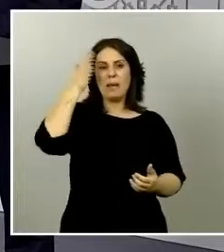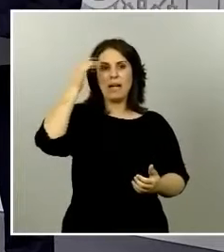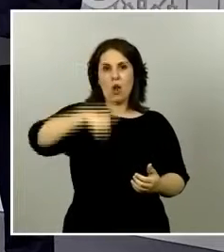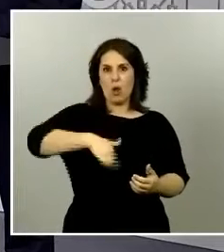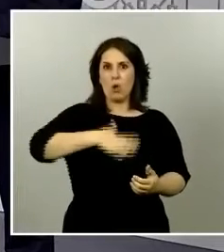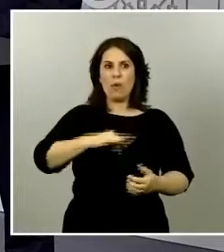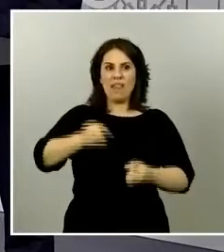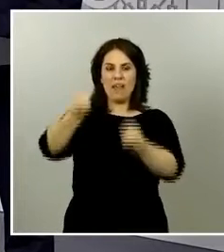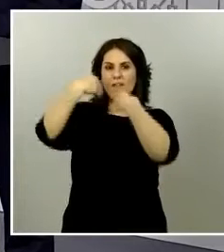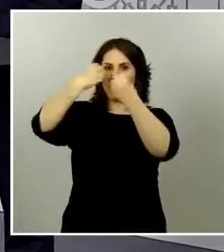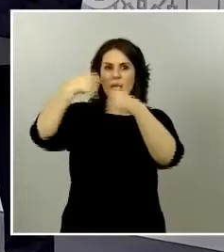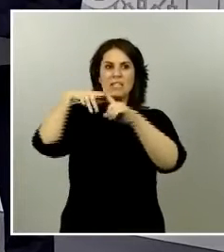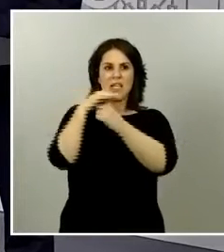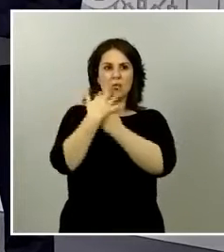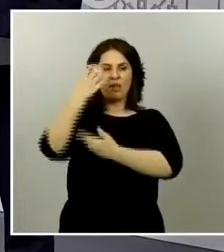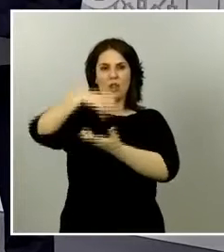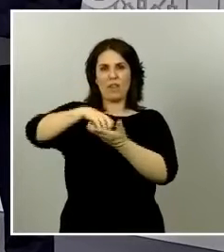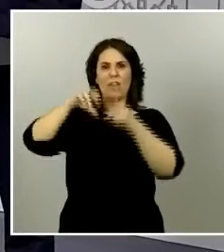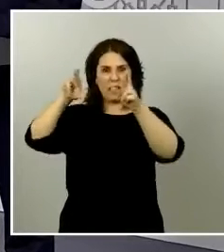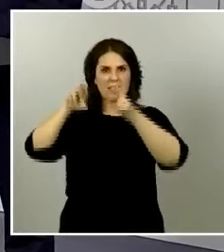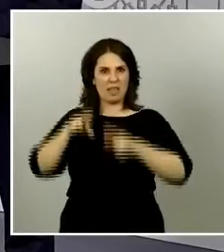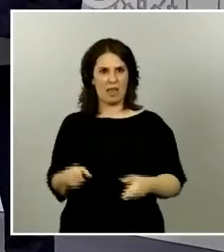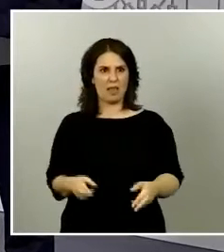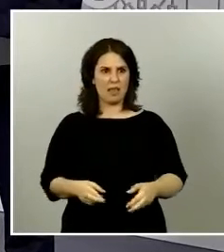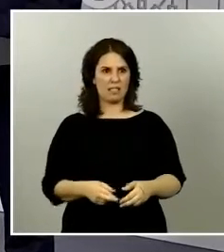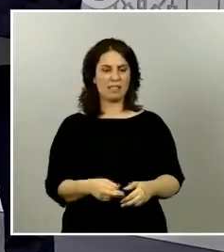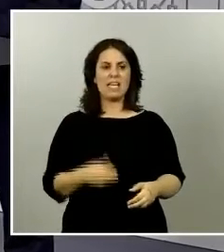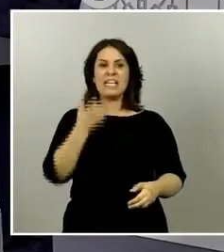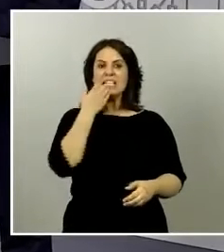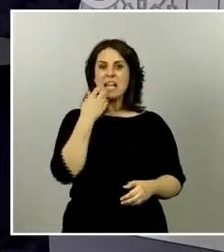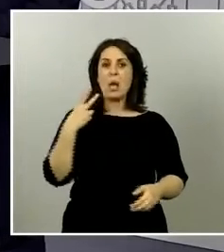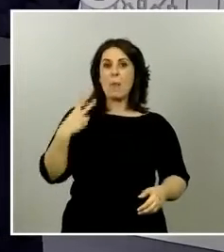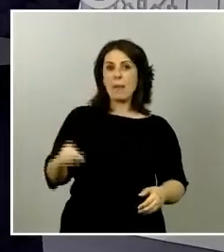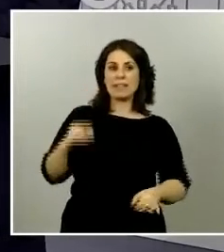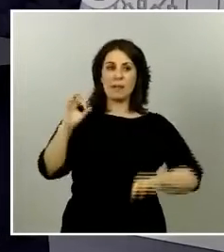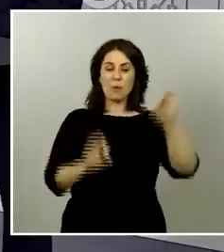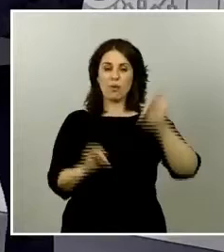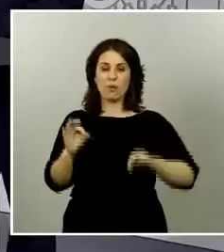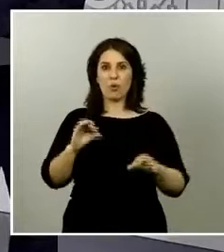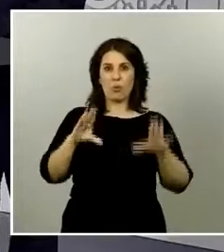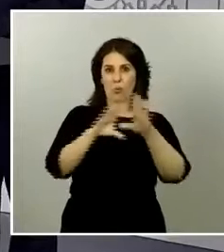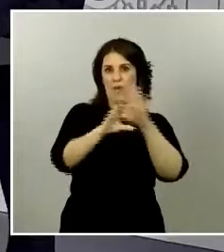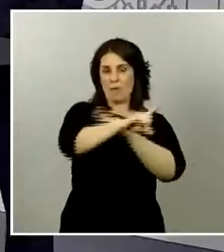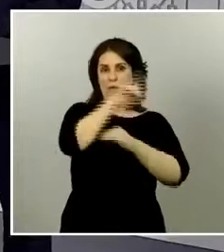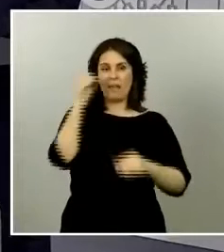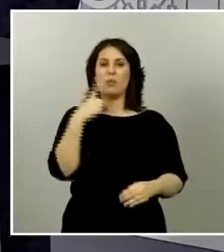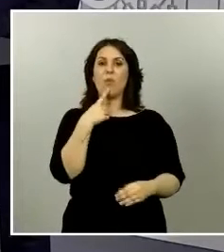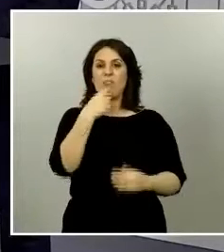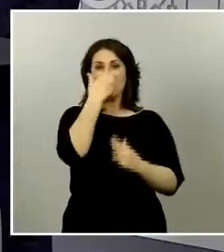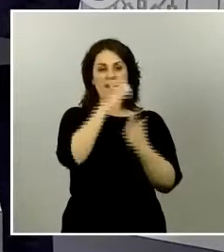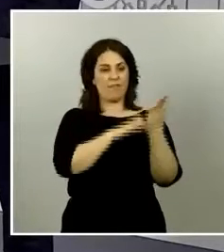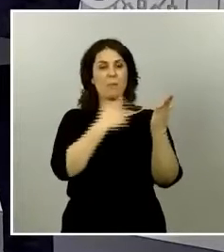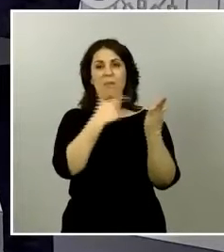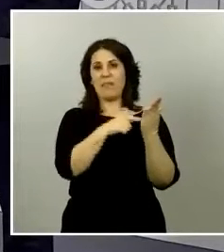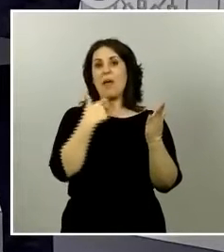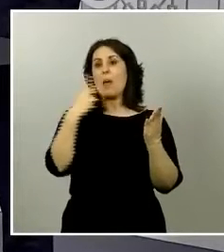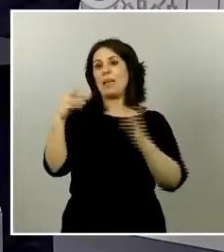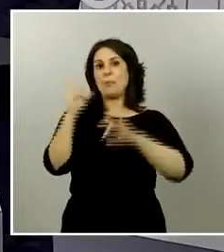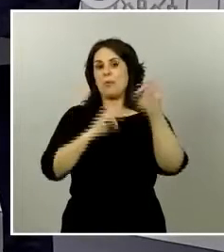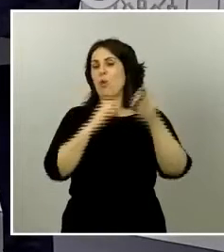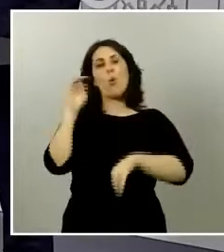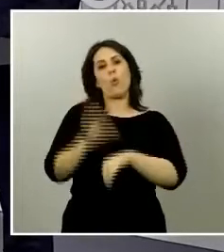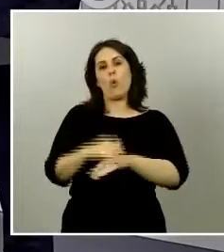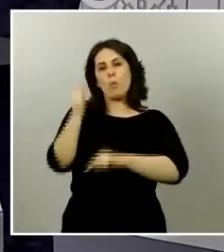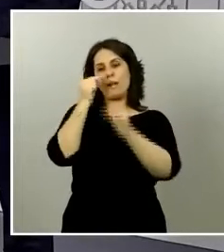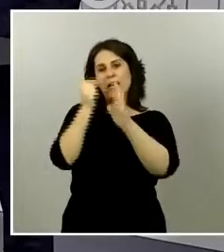hoy sí sea el día entonces en el que nos pueden informar de cuál es la situación en esas residencias. Si, por ejemplo, este 20% de la Comunidad de Madrid que ustedes decían